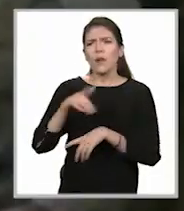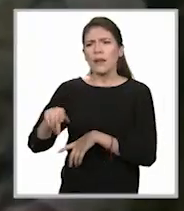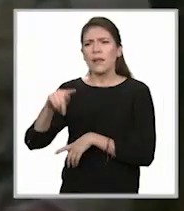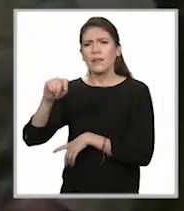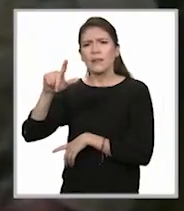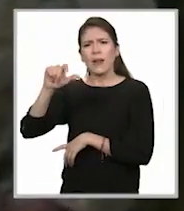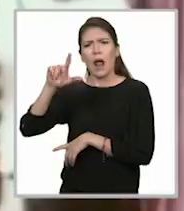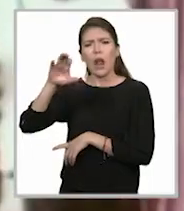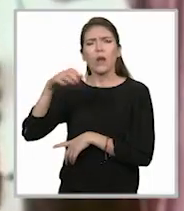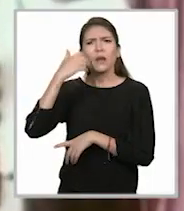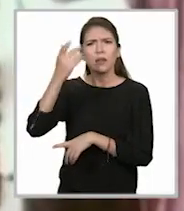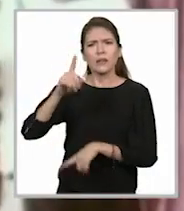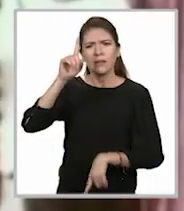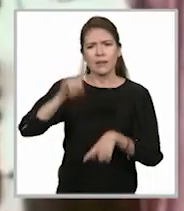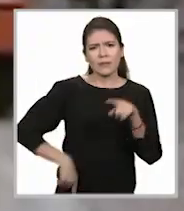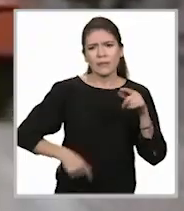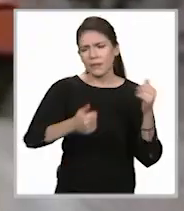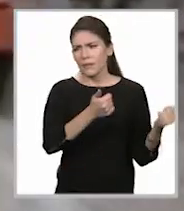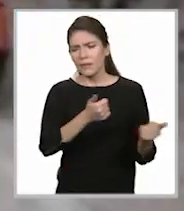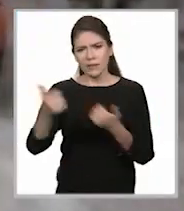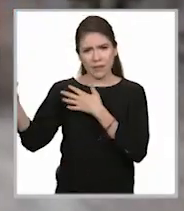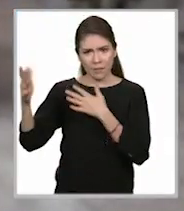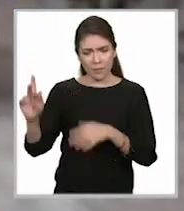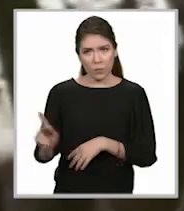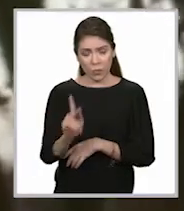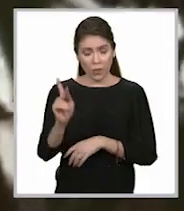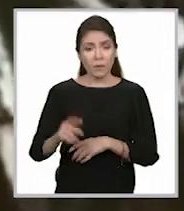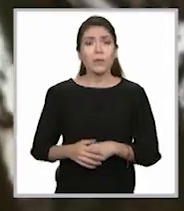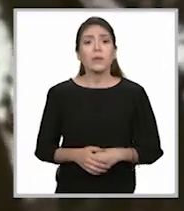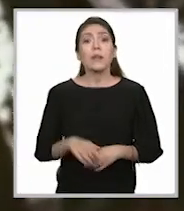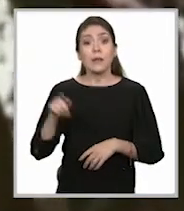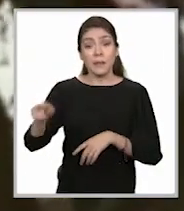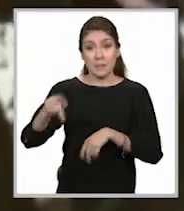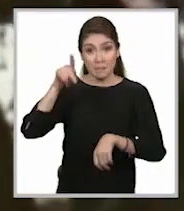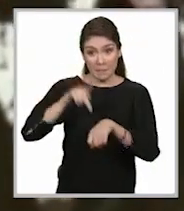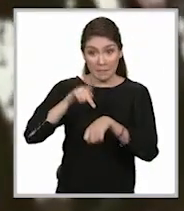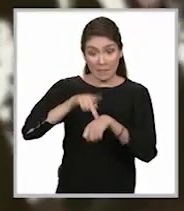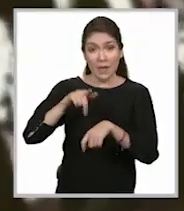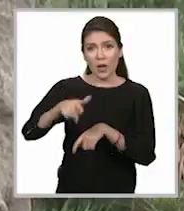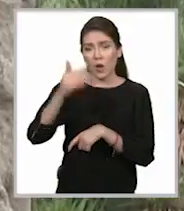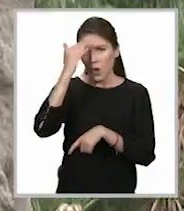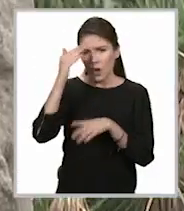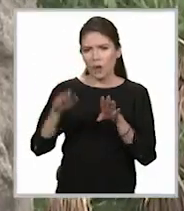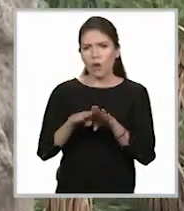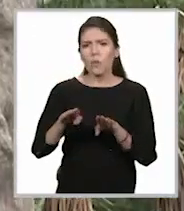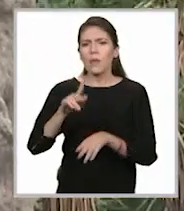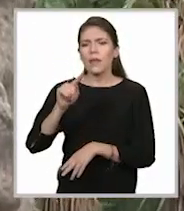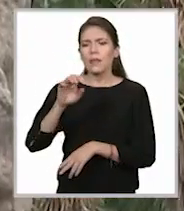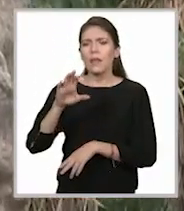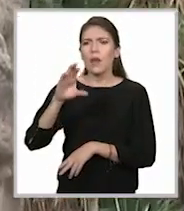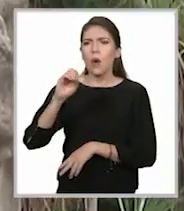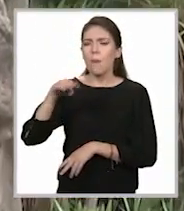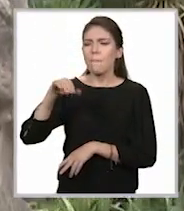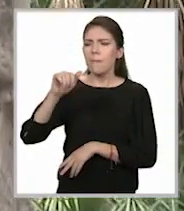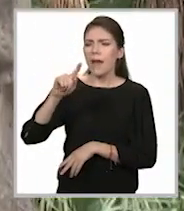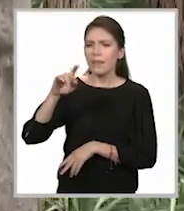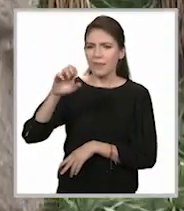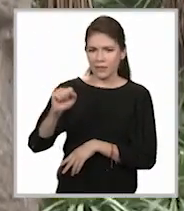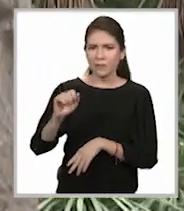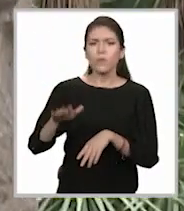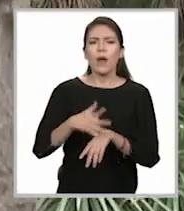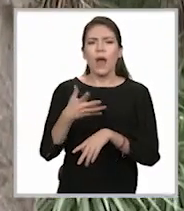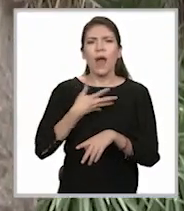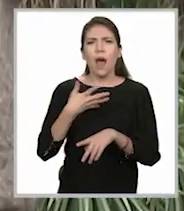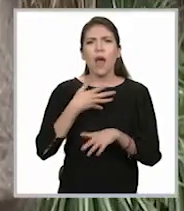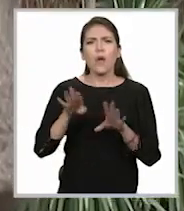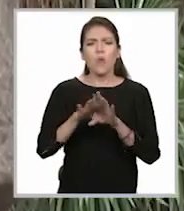Clara. Esta piedra de 167 toneladas era conocida como la piedra de los tecomates. Le llamaron así porque tiene